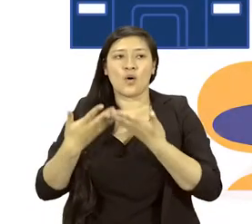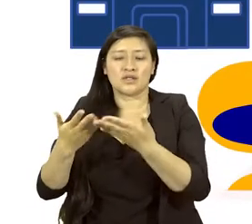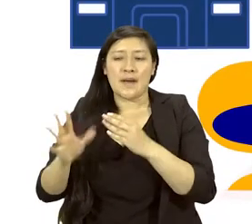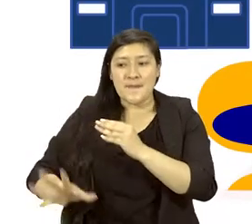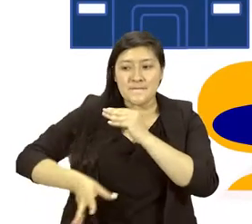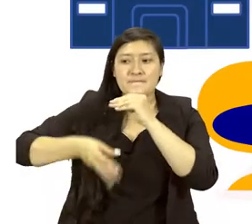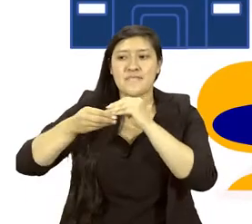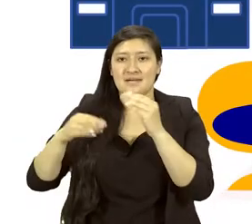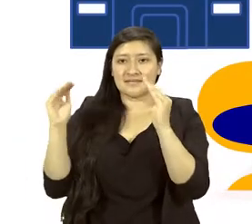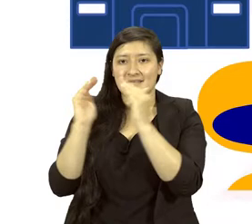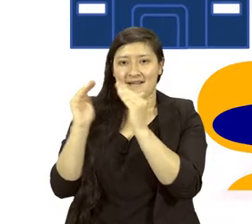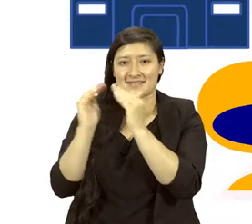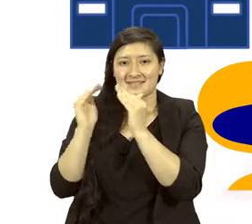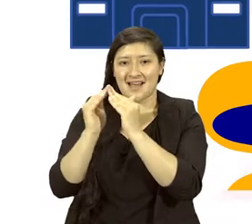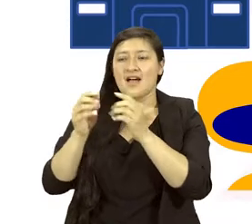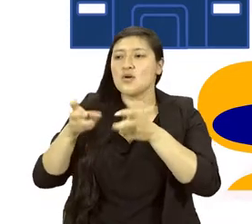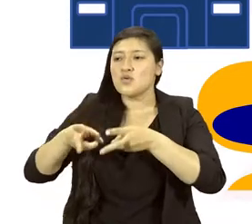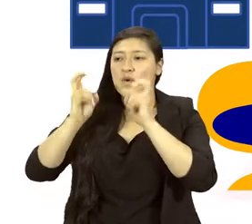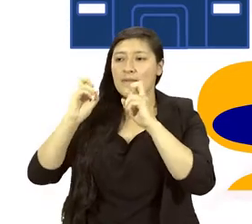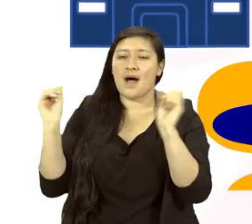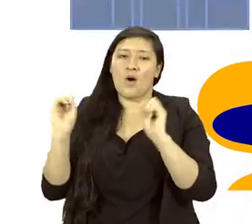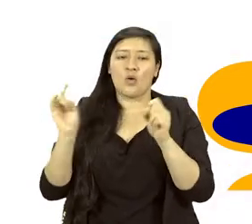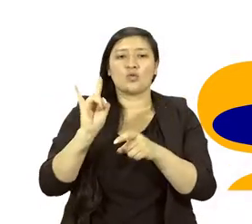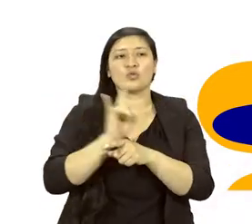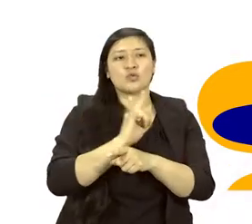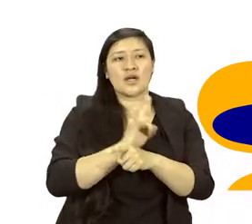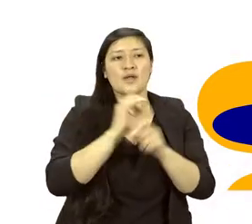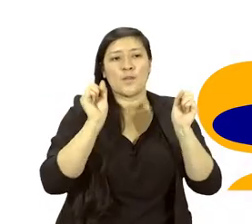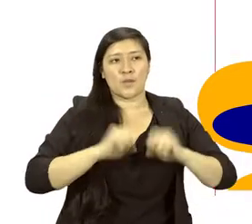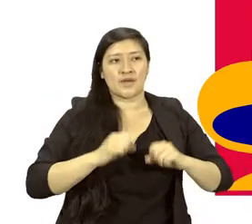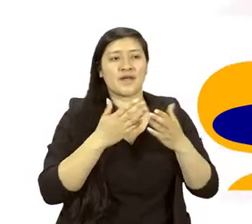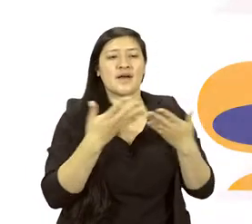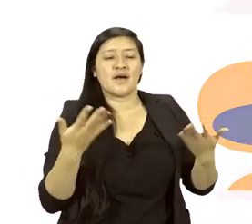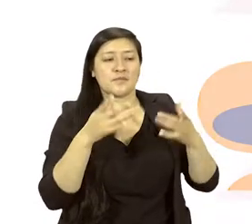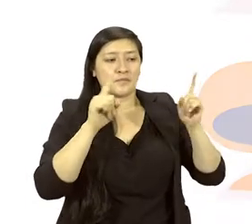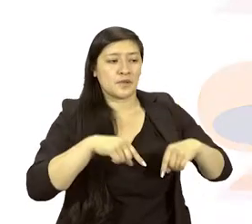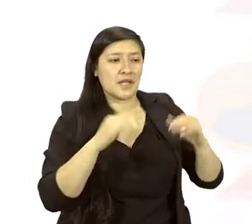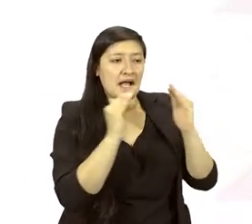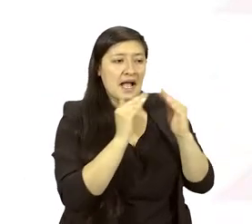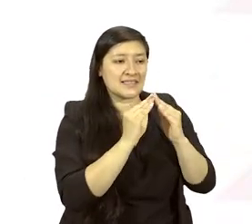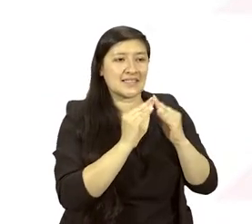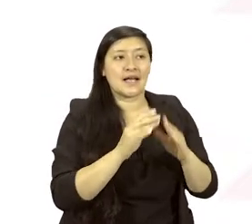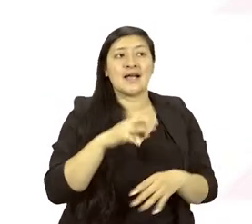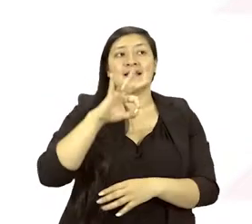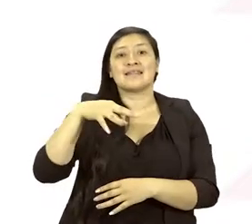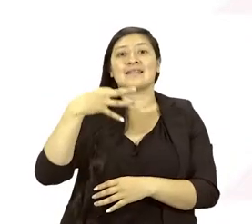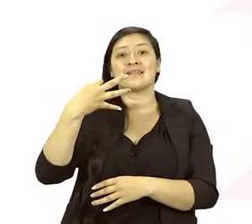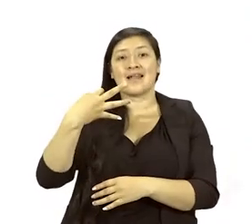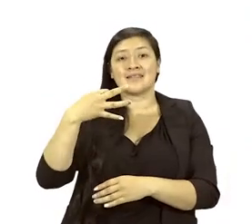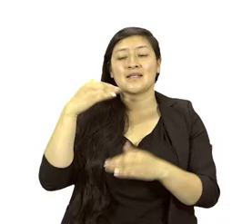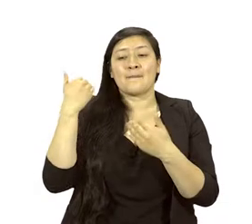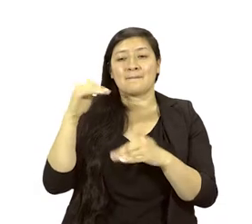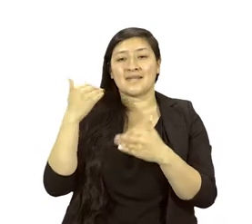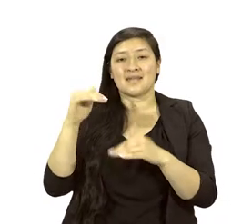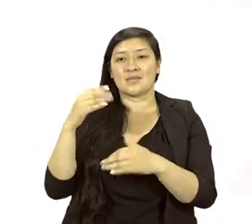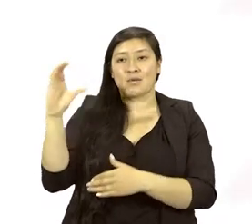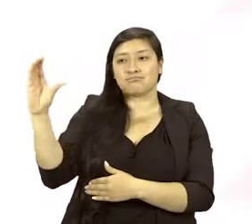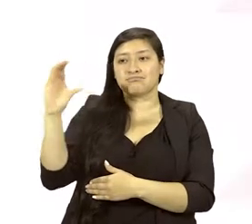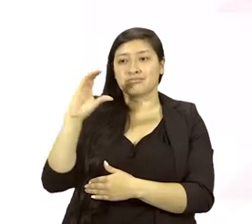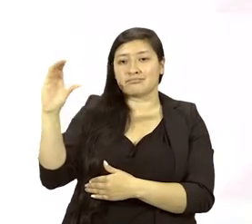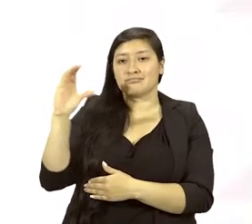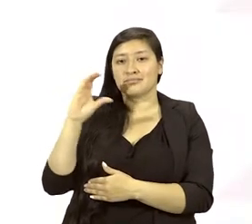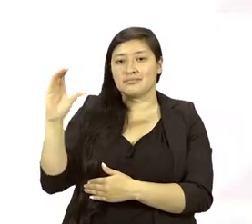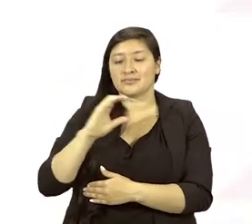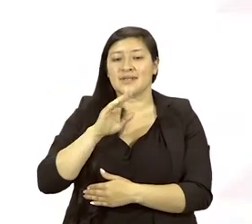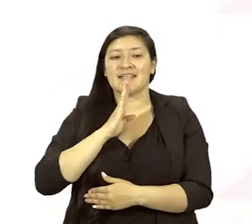acceder a subsidios complementarios para la adquisición de vivienda nueva o lo nuevo, vivienda usada. Son 3 salarios mínimos